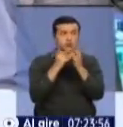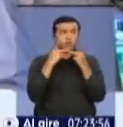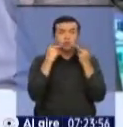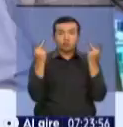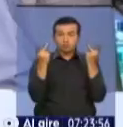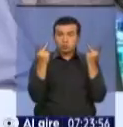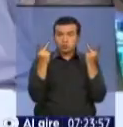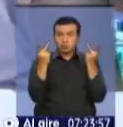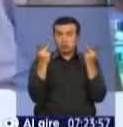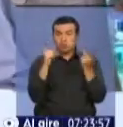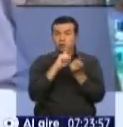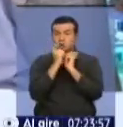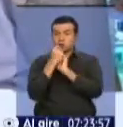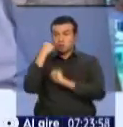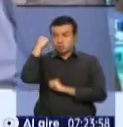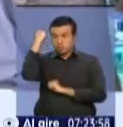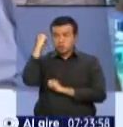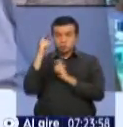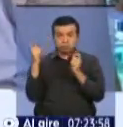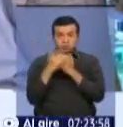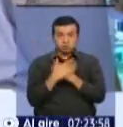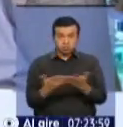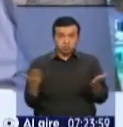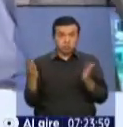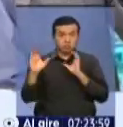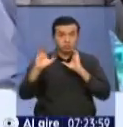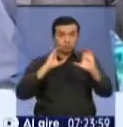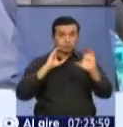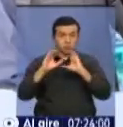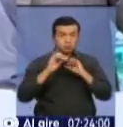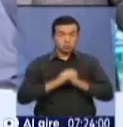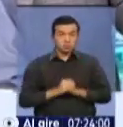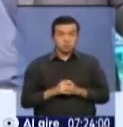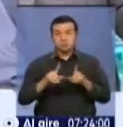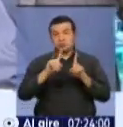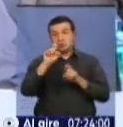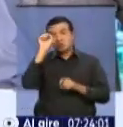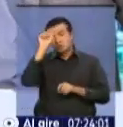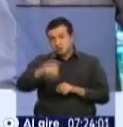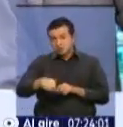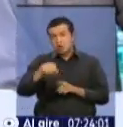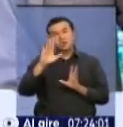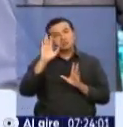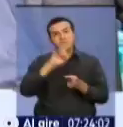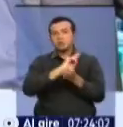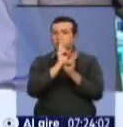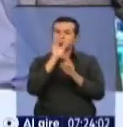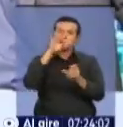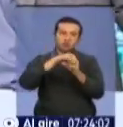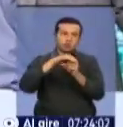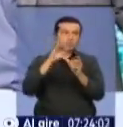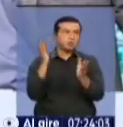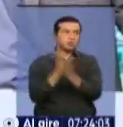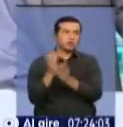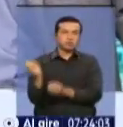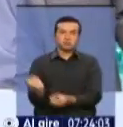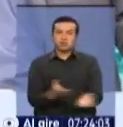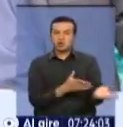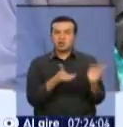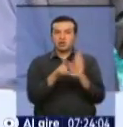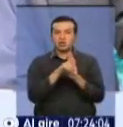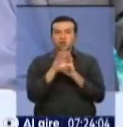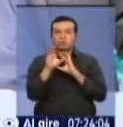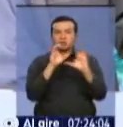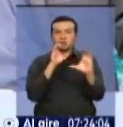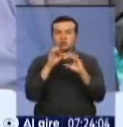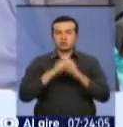público y pase a ser un derecho de los ciudadanos la comunicación? Si la respuesta es sí, señor, reformemos y votemos al tacho de basura la ley